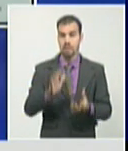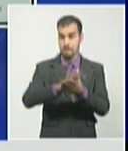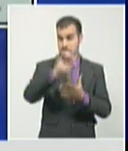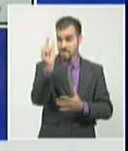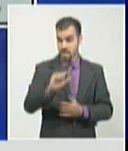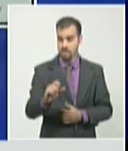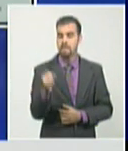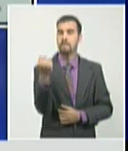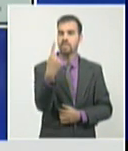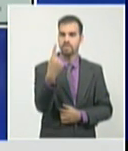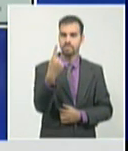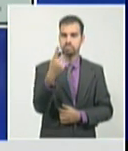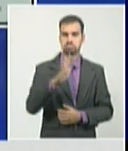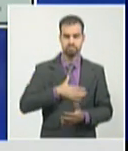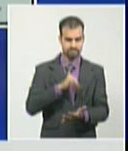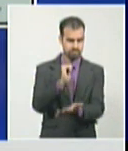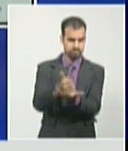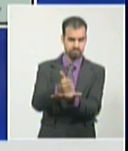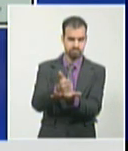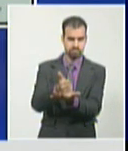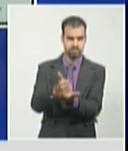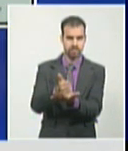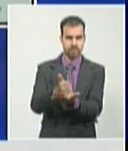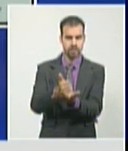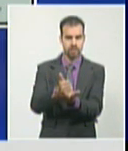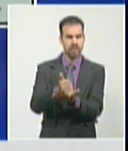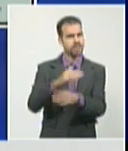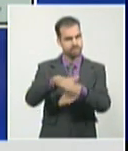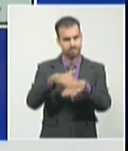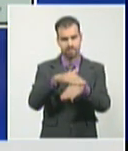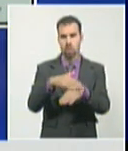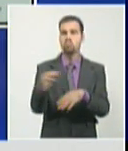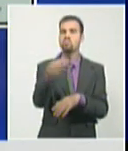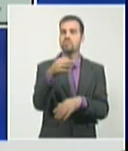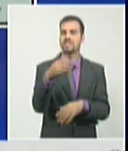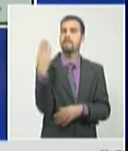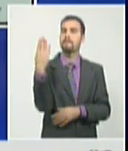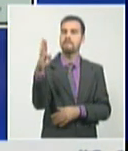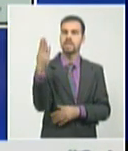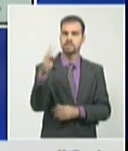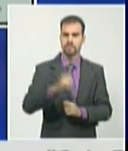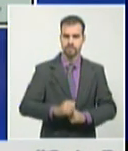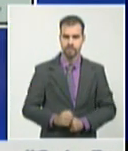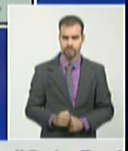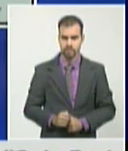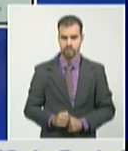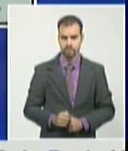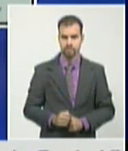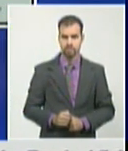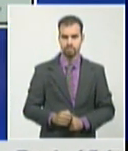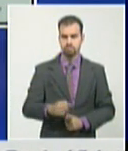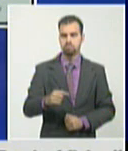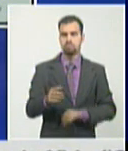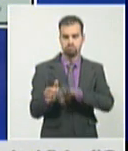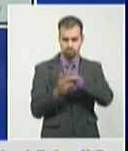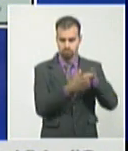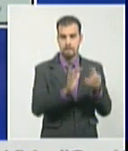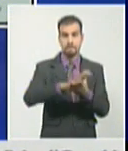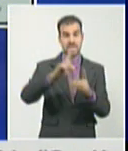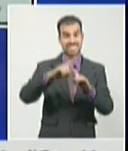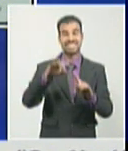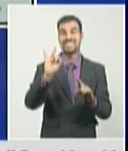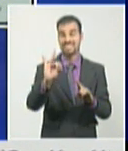no sabe que el municipio batabanó de matanzas 76 de el municipio de cárdenas